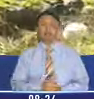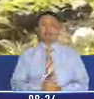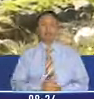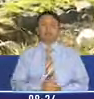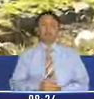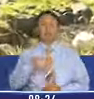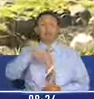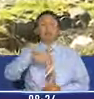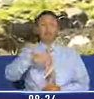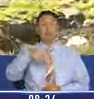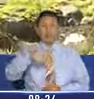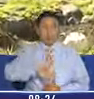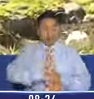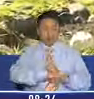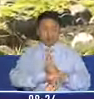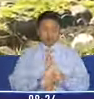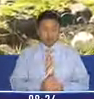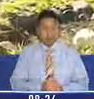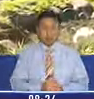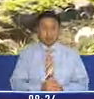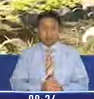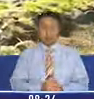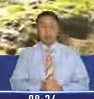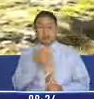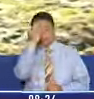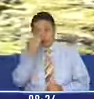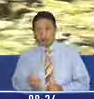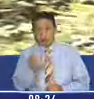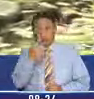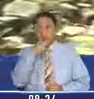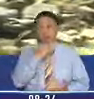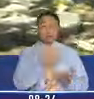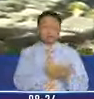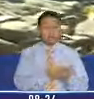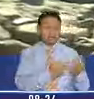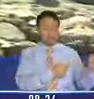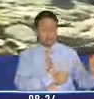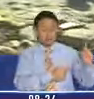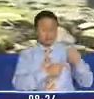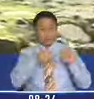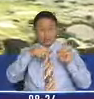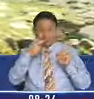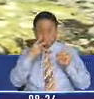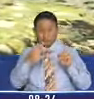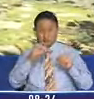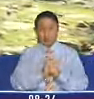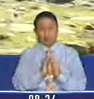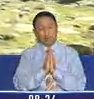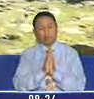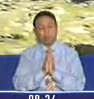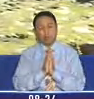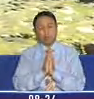hasta roban medidores por el sector. Buenos días. Gracias, señorita, por venir y atender al pedido de lo que le